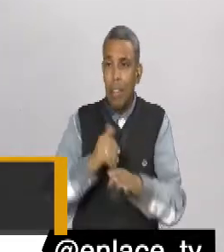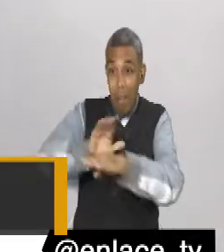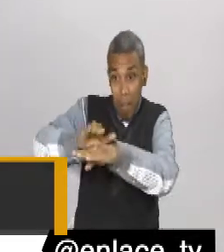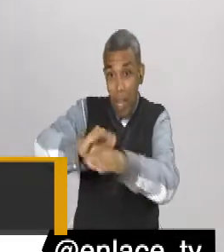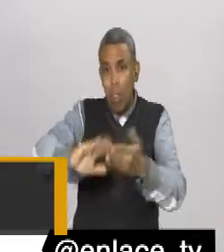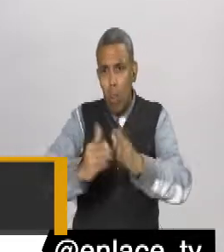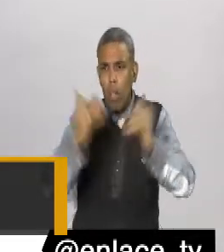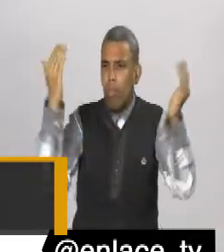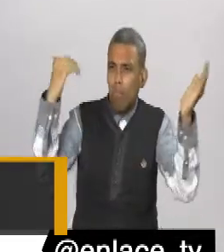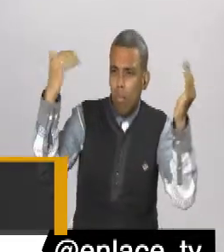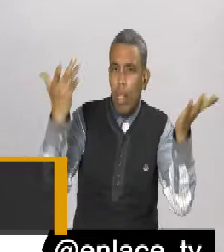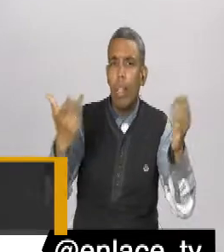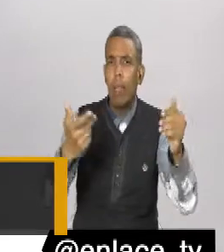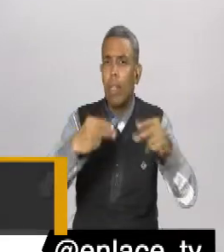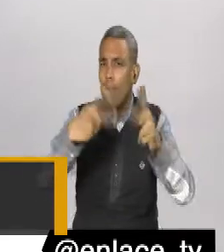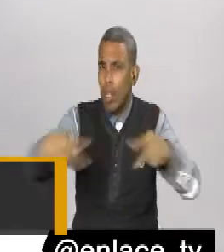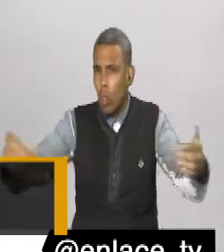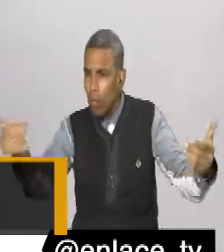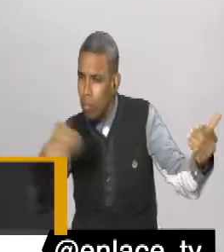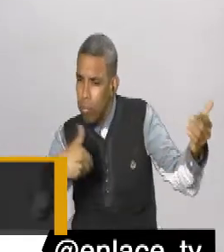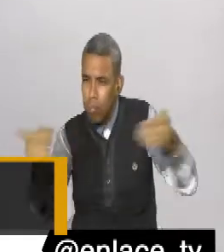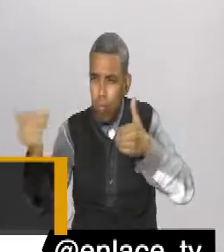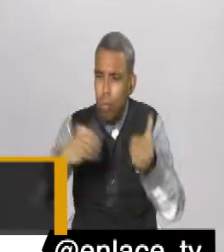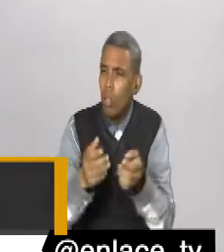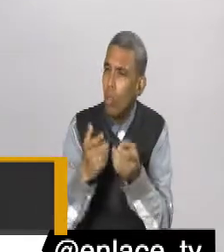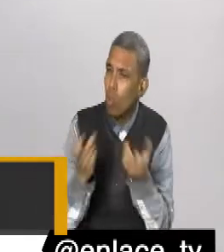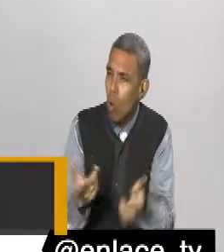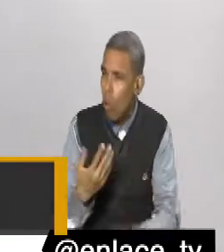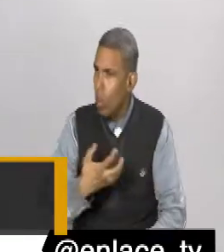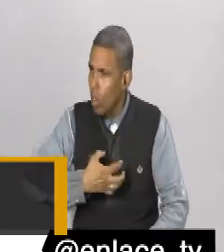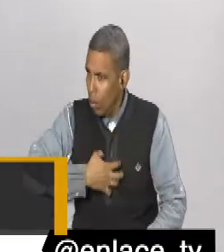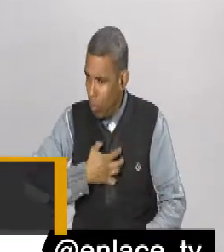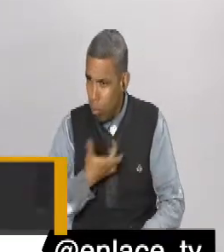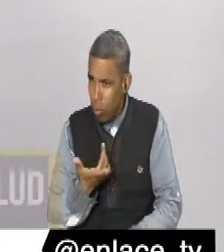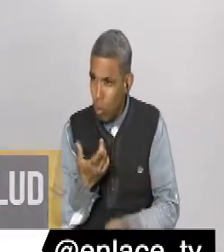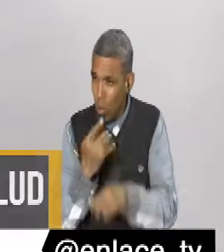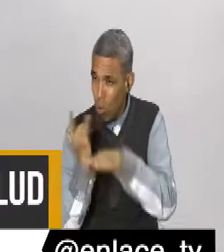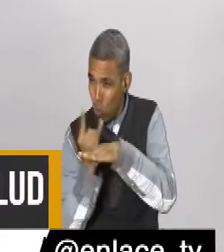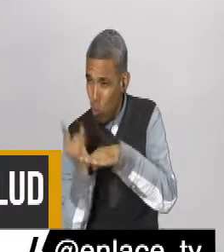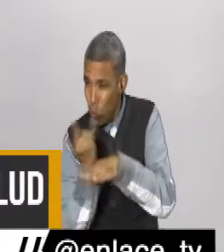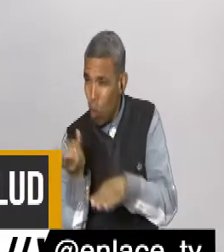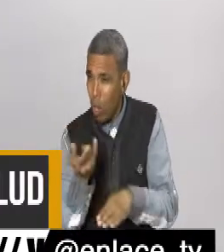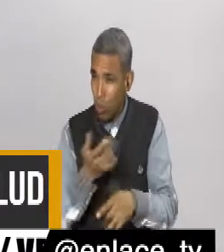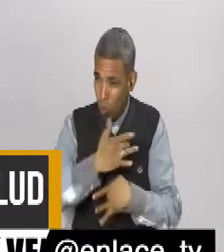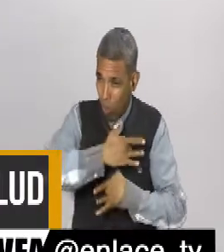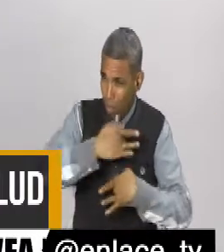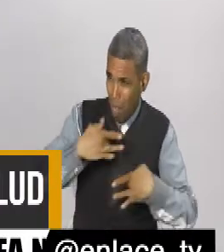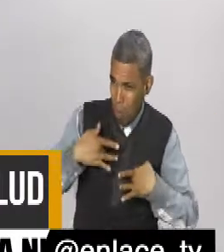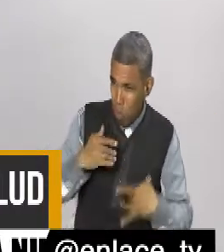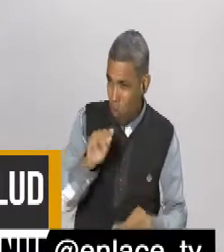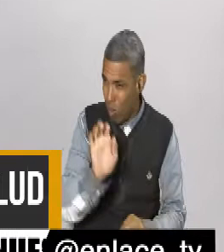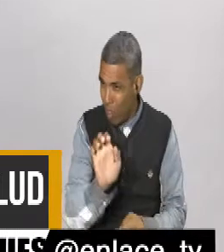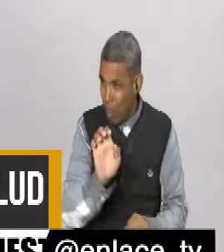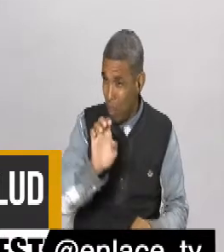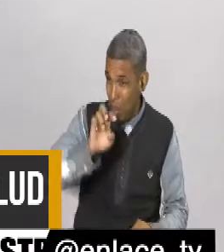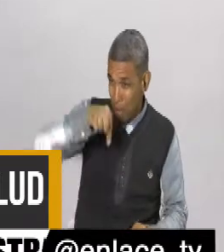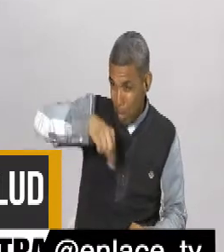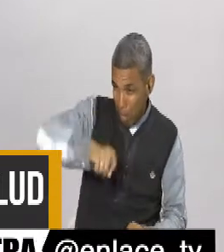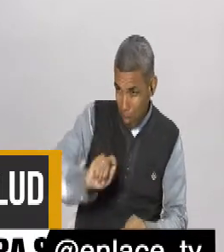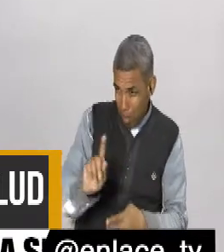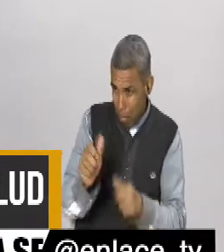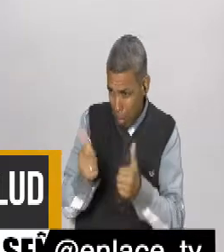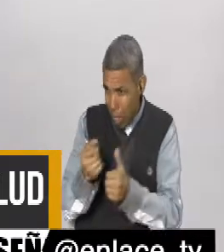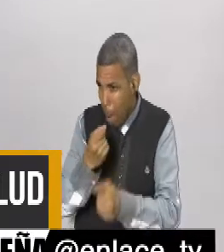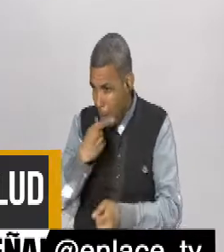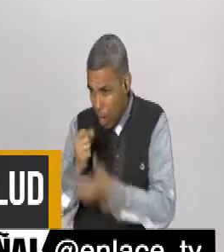en la ciudad, y para eso necesitamos saber realmente la cantidad de usuarios que tienen problemas para hacerle un trámite especial y poder lograr